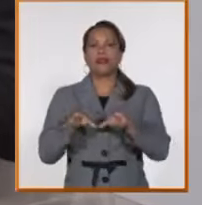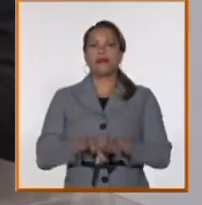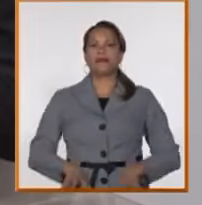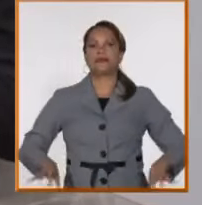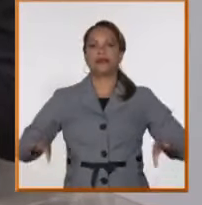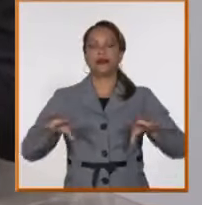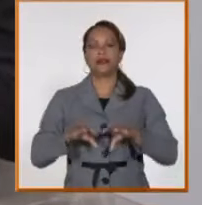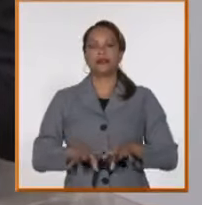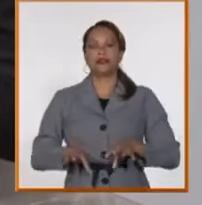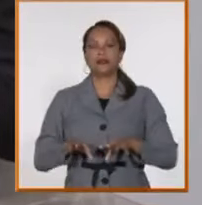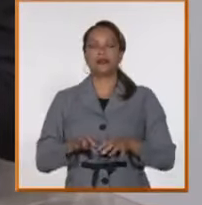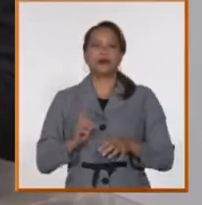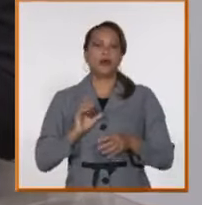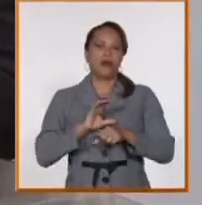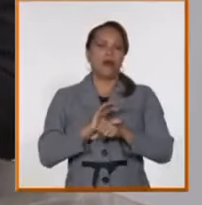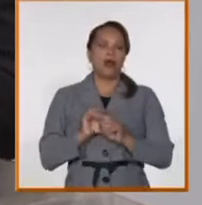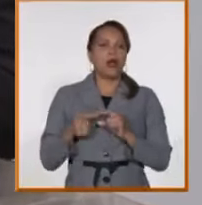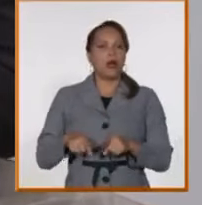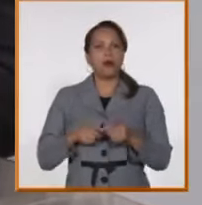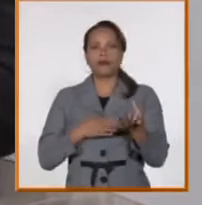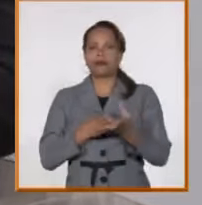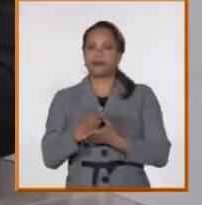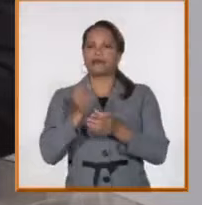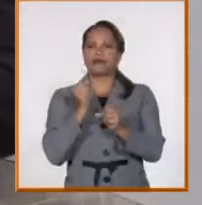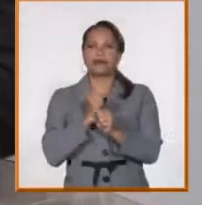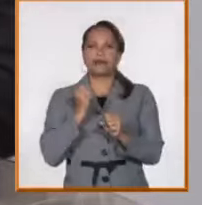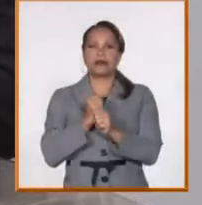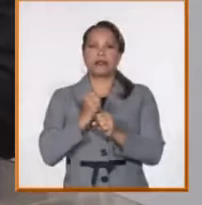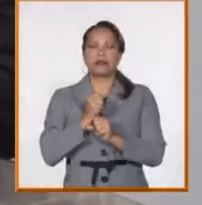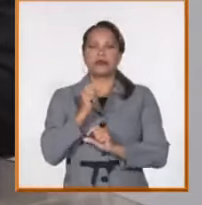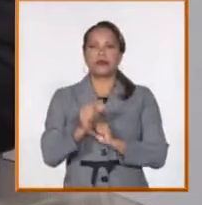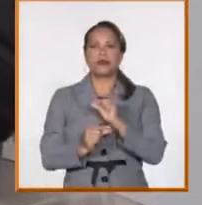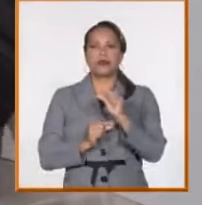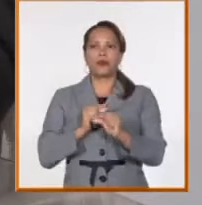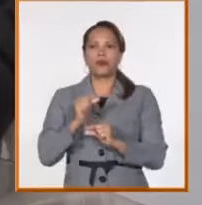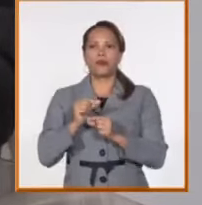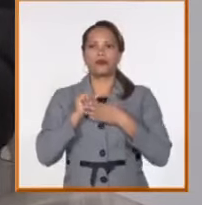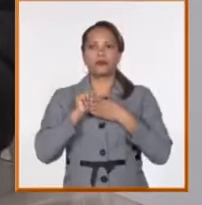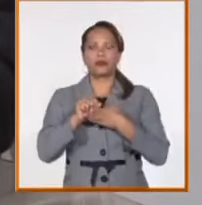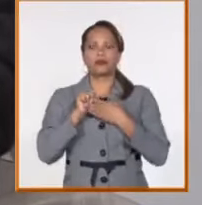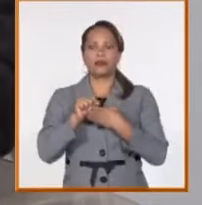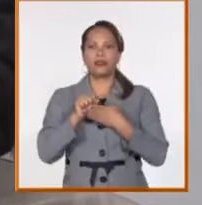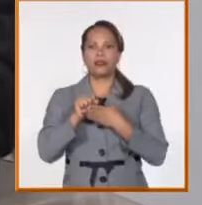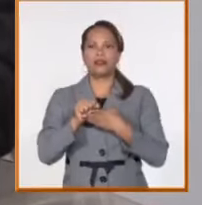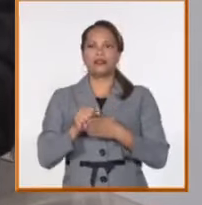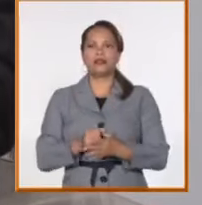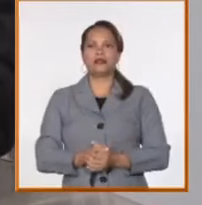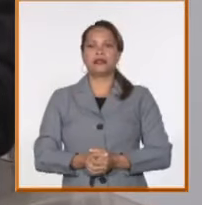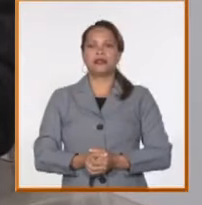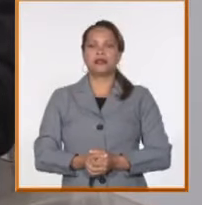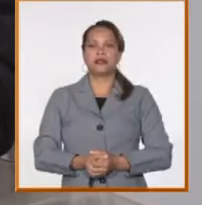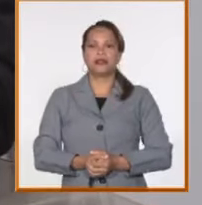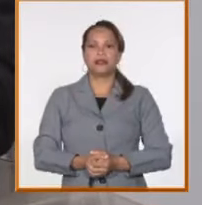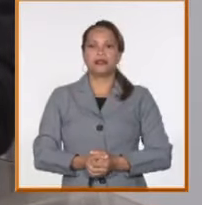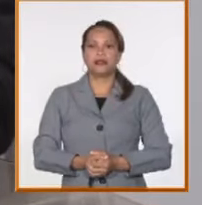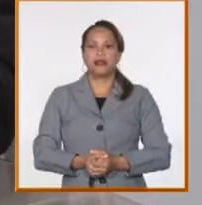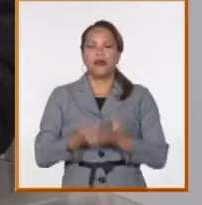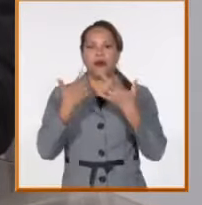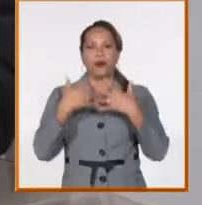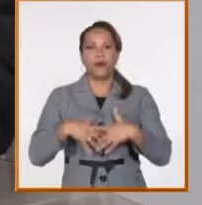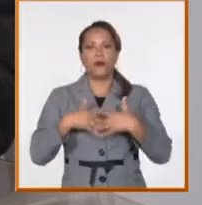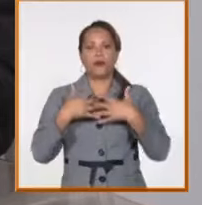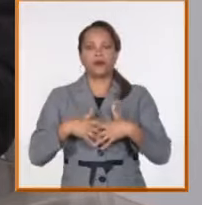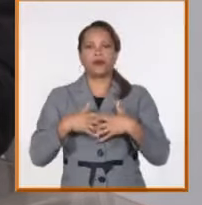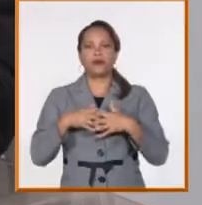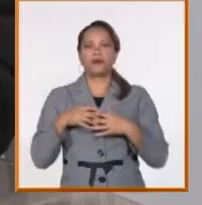no quedarnos con las manos atadas y que realmente logremos darle un servicio un producto con nuestras posibilidades a